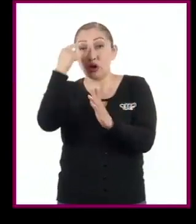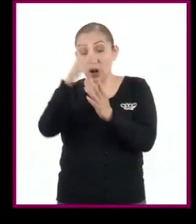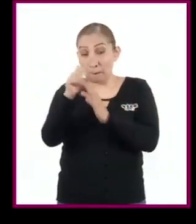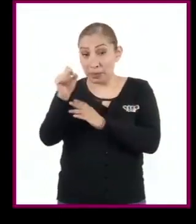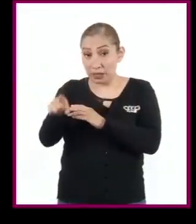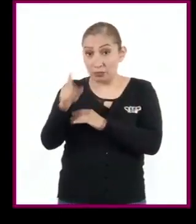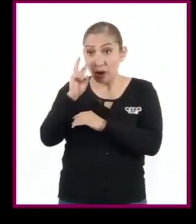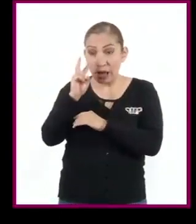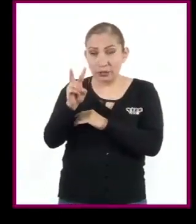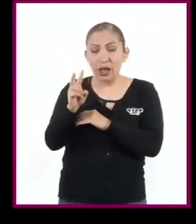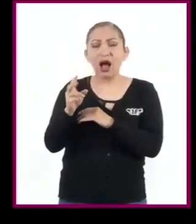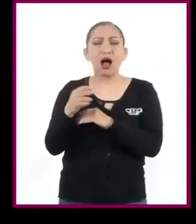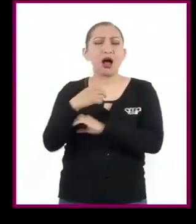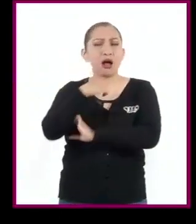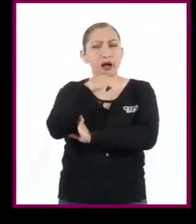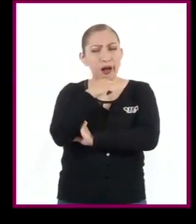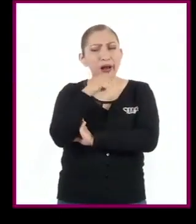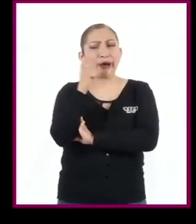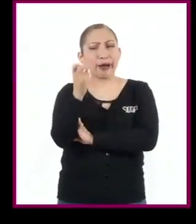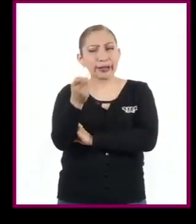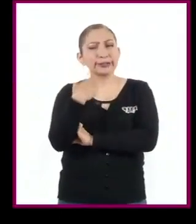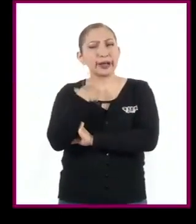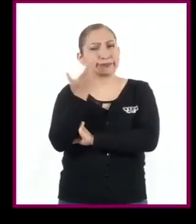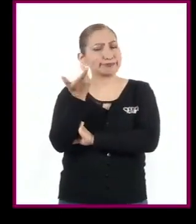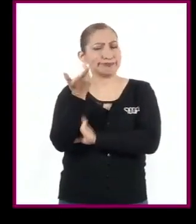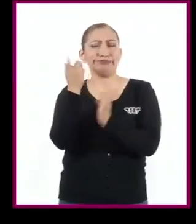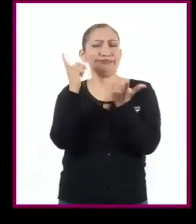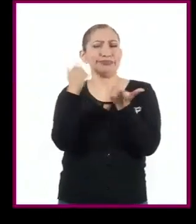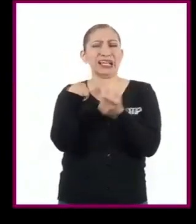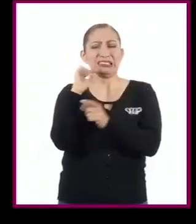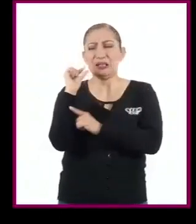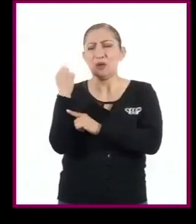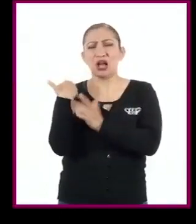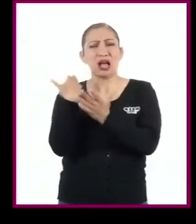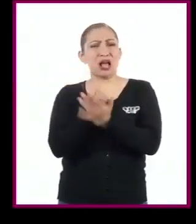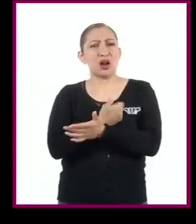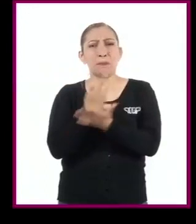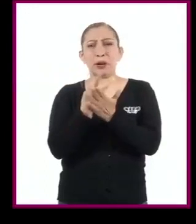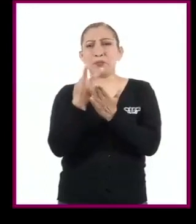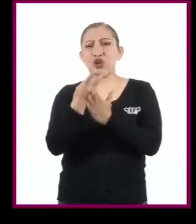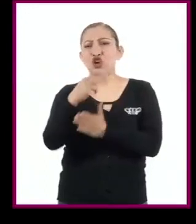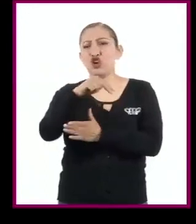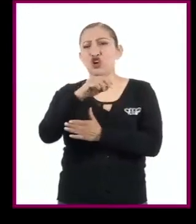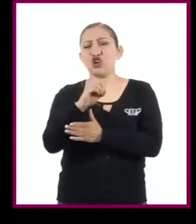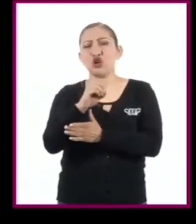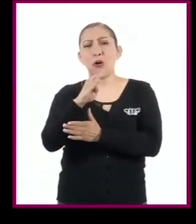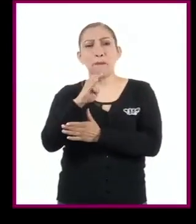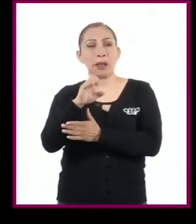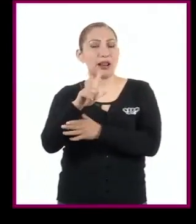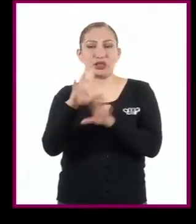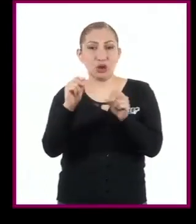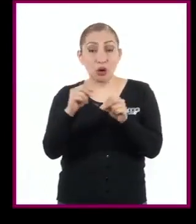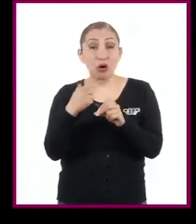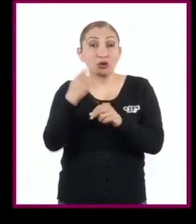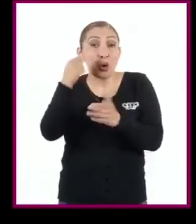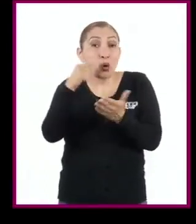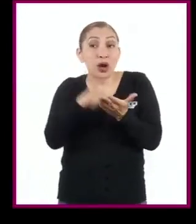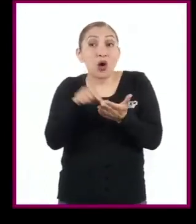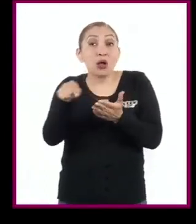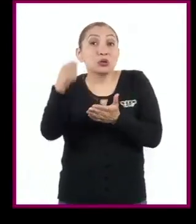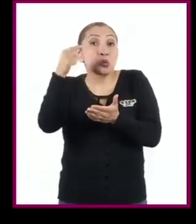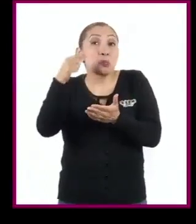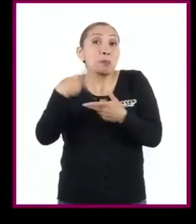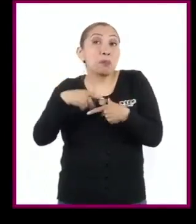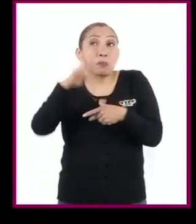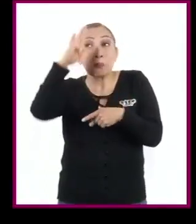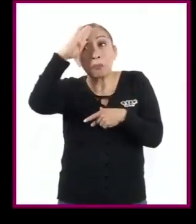Rutherford fuera decir, esto es muy loco, acabamos de ganar un premio Nobel. No, más bien estoy